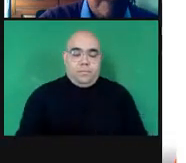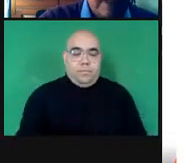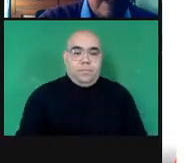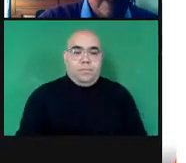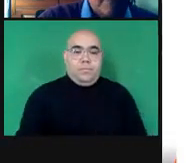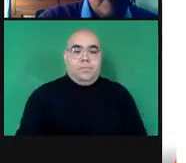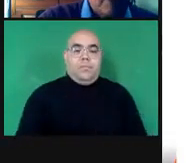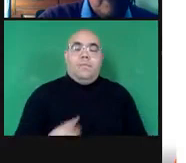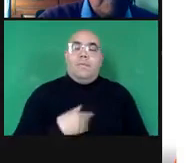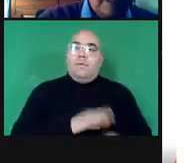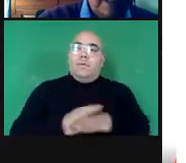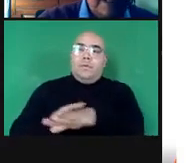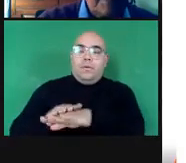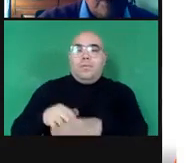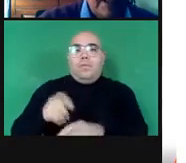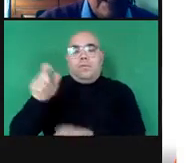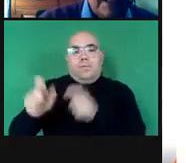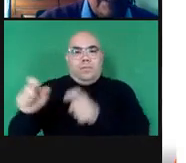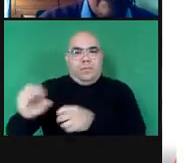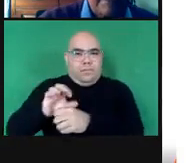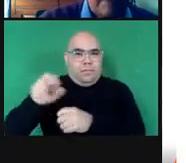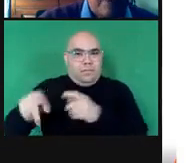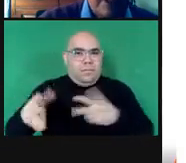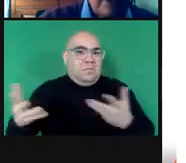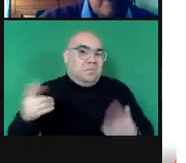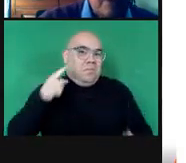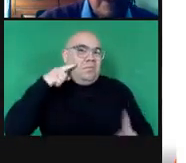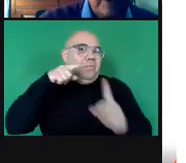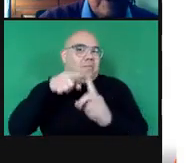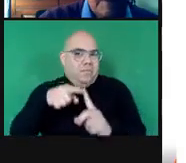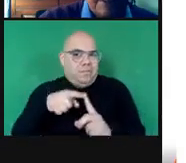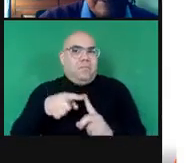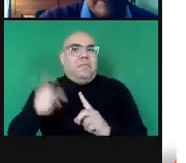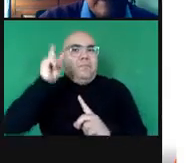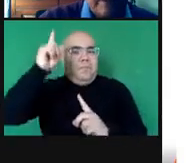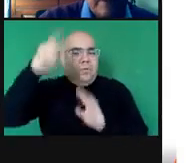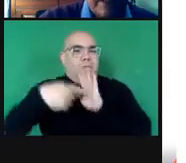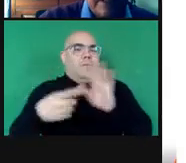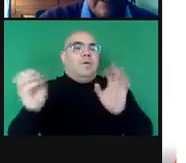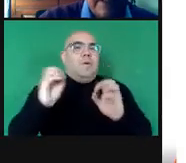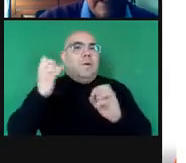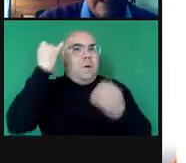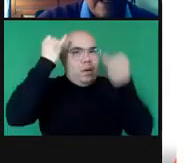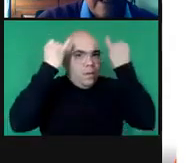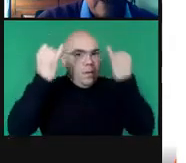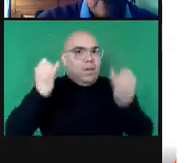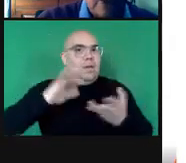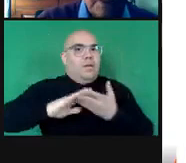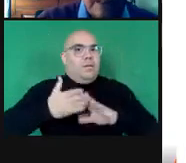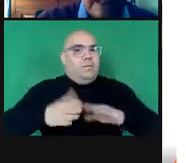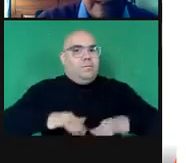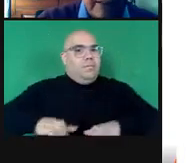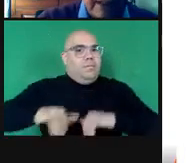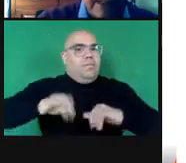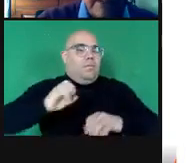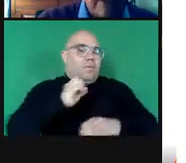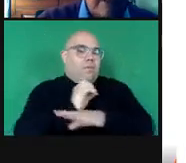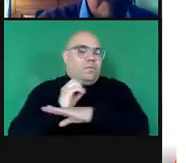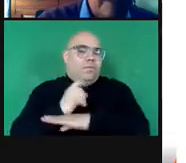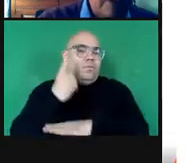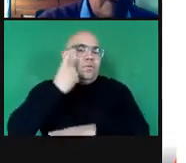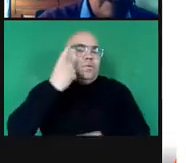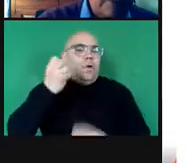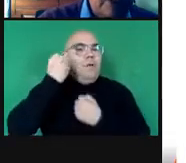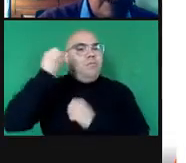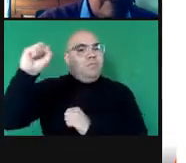ciudadano. Puede evocar finalidades políticas, memorias comunes o diferencias ideológicas. No solo expresa rebeldía, sino